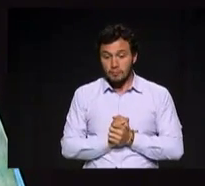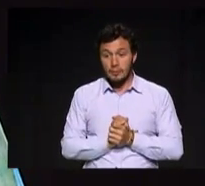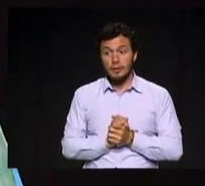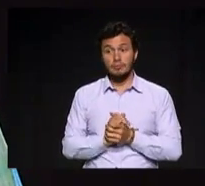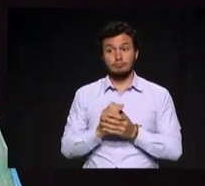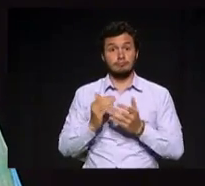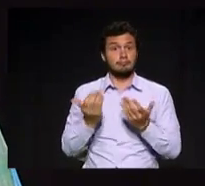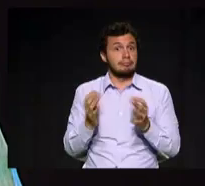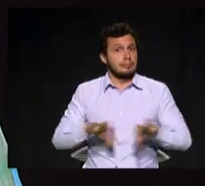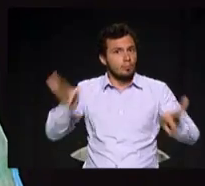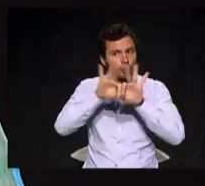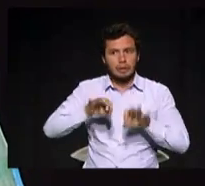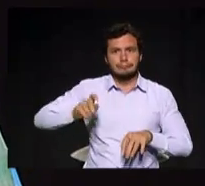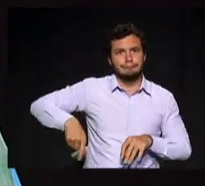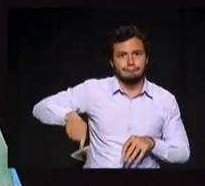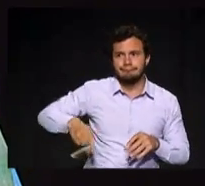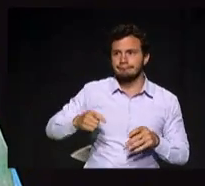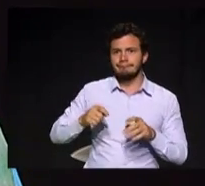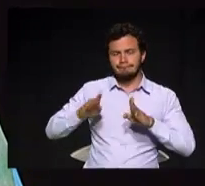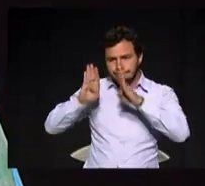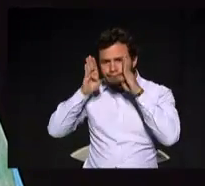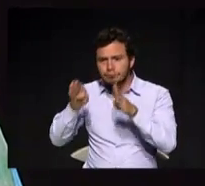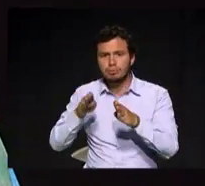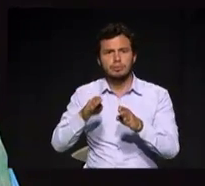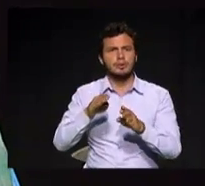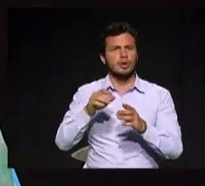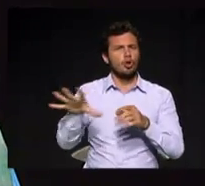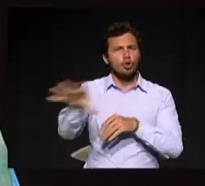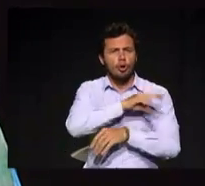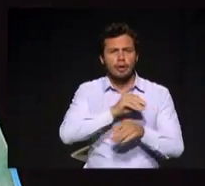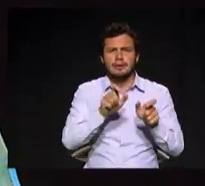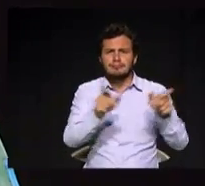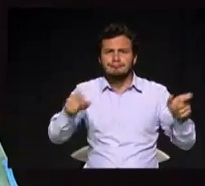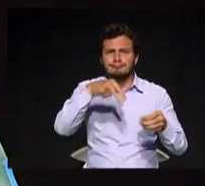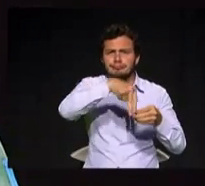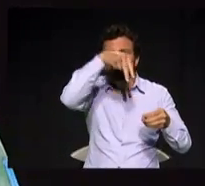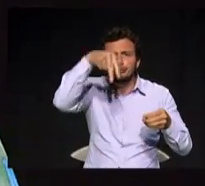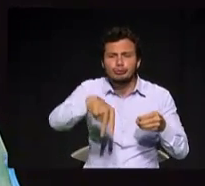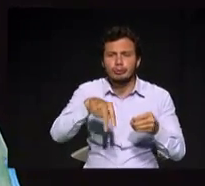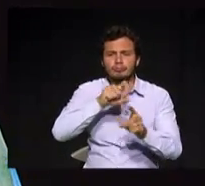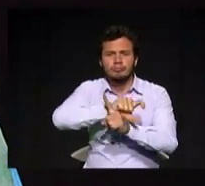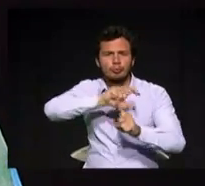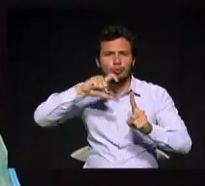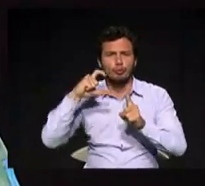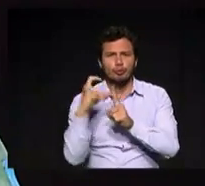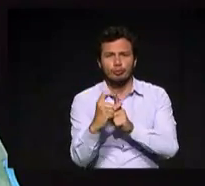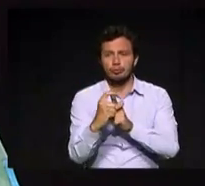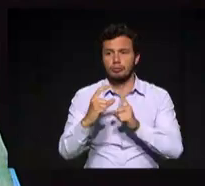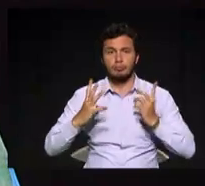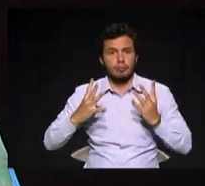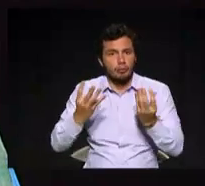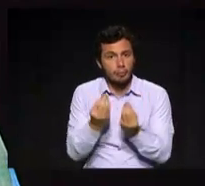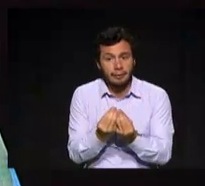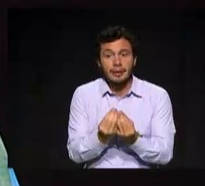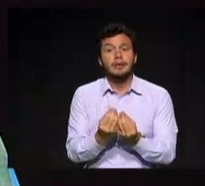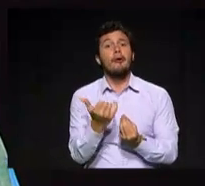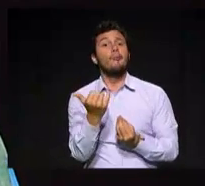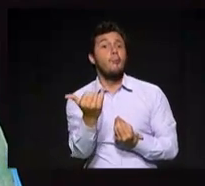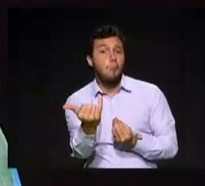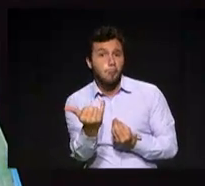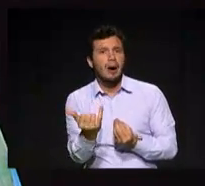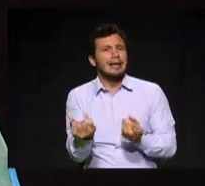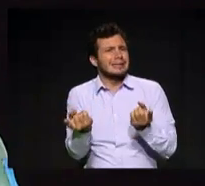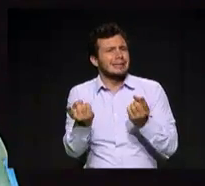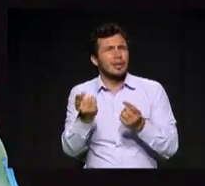voces de toda la ciudadanía para que haya una cultura de convivencia para que también haya este 24 horas 7